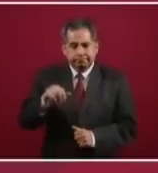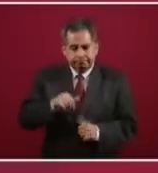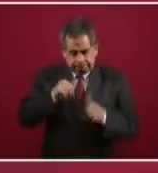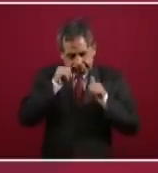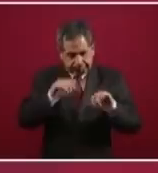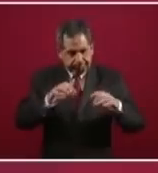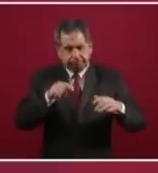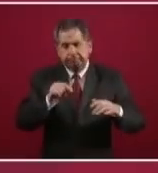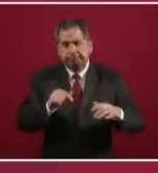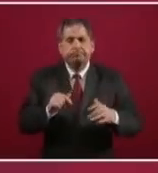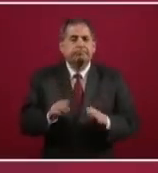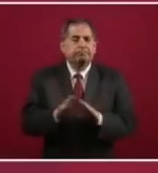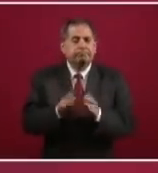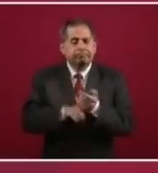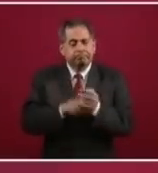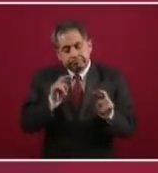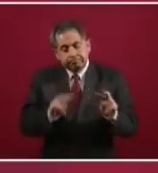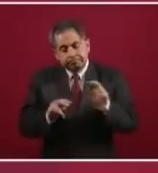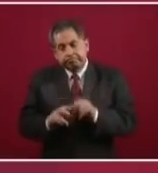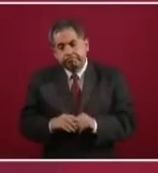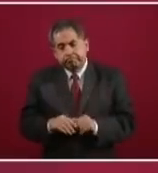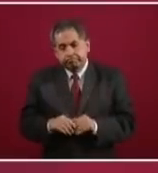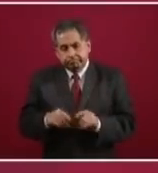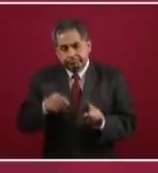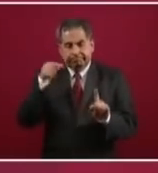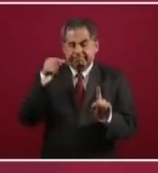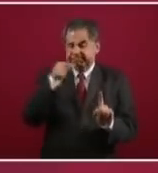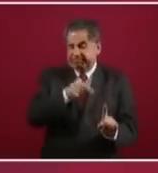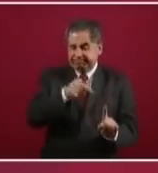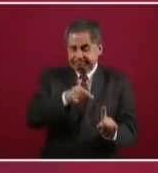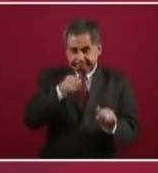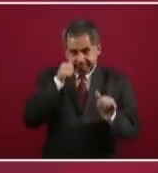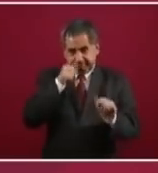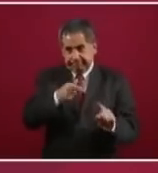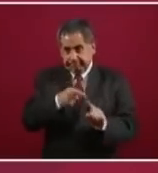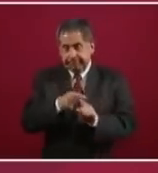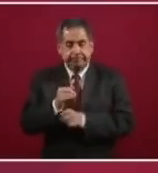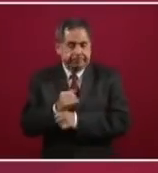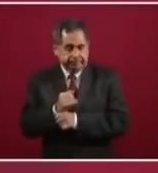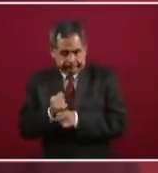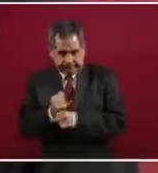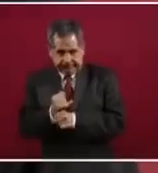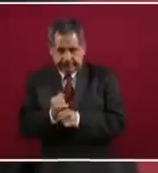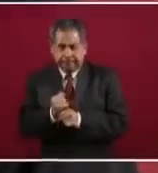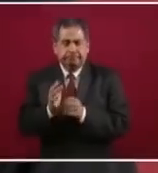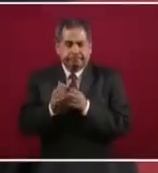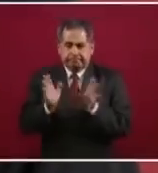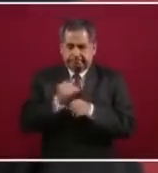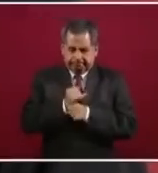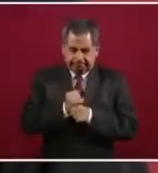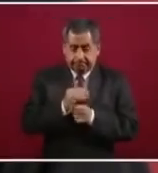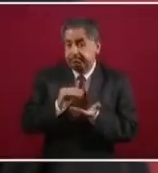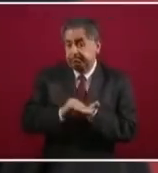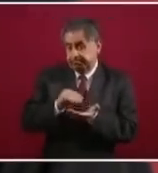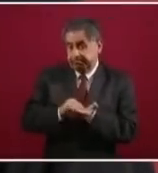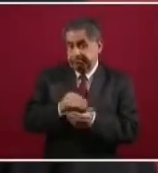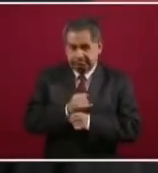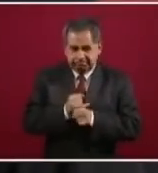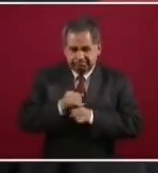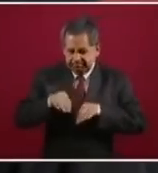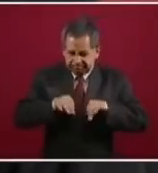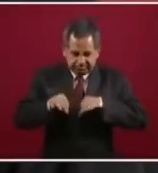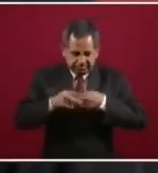atendiendo el caso especial. Es una investigación abierta, estamos